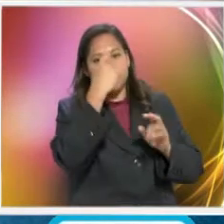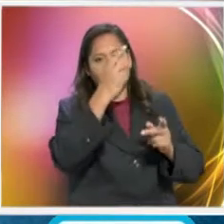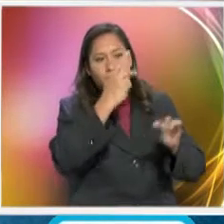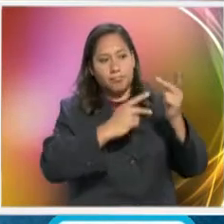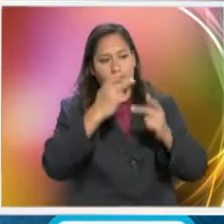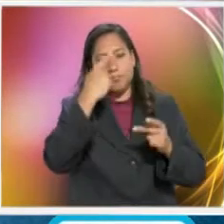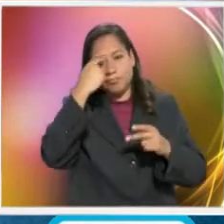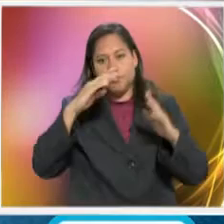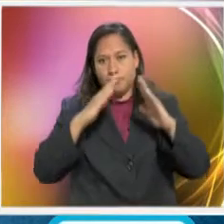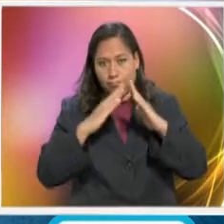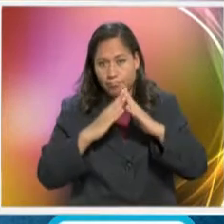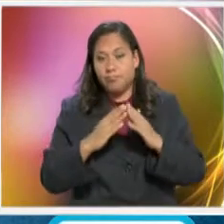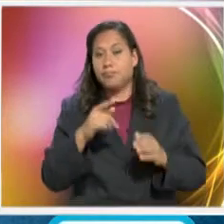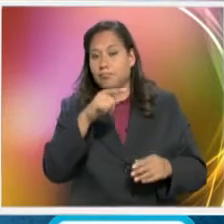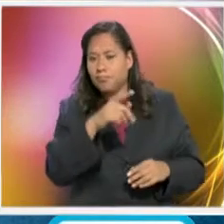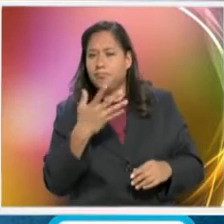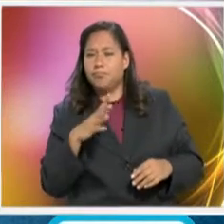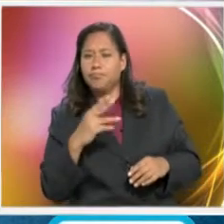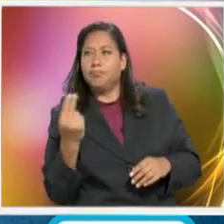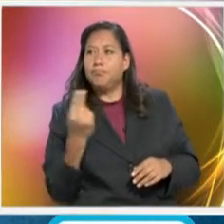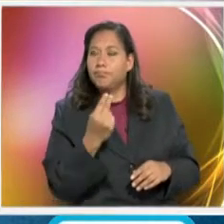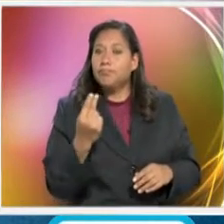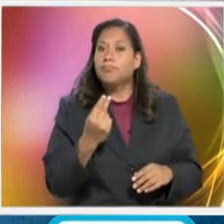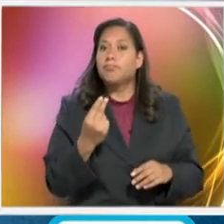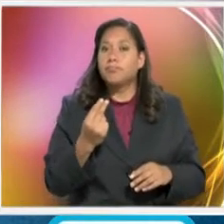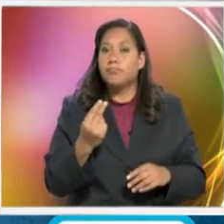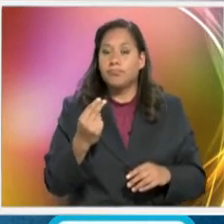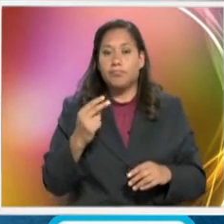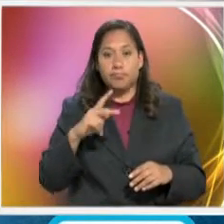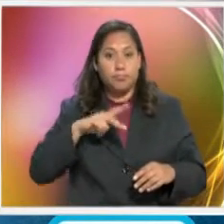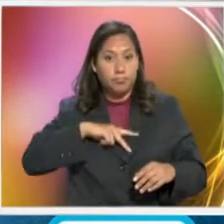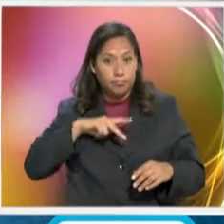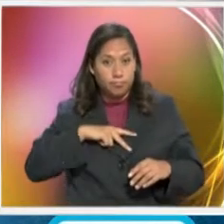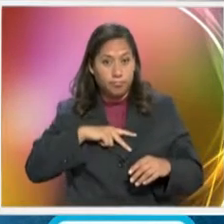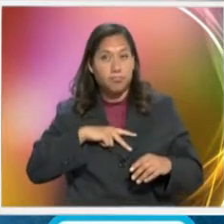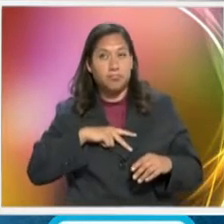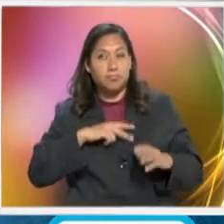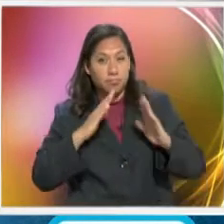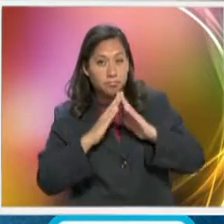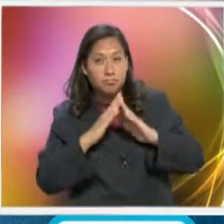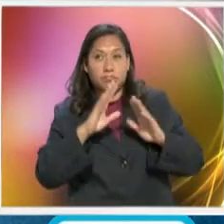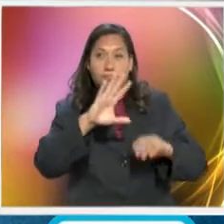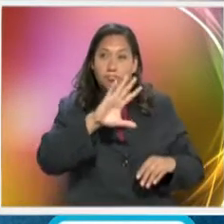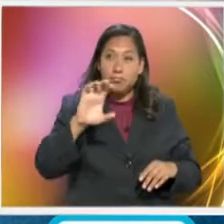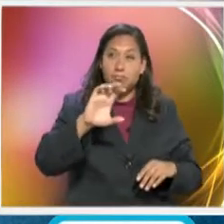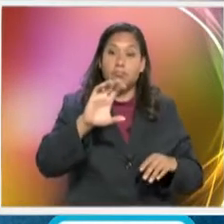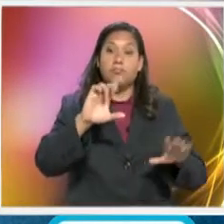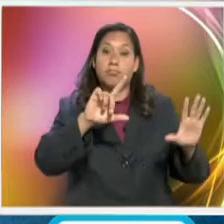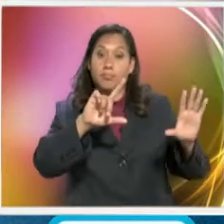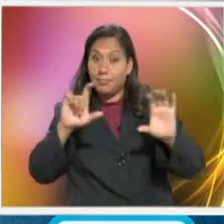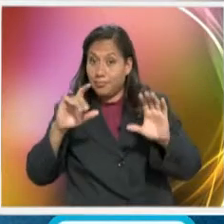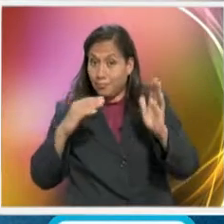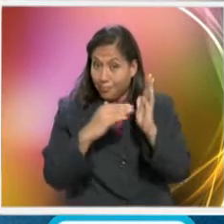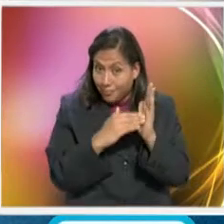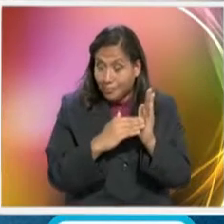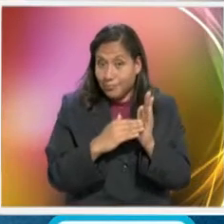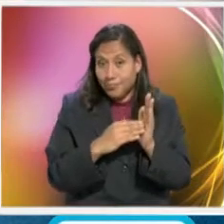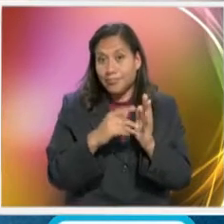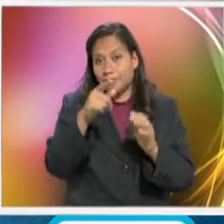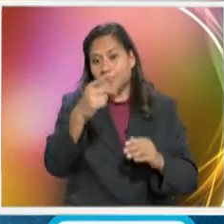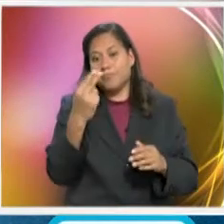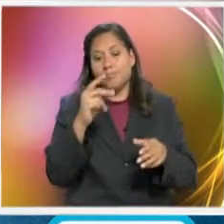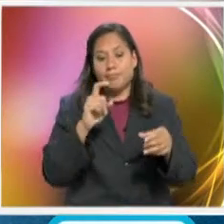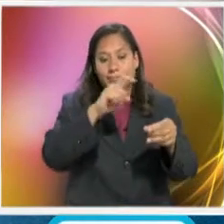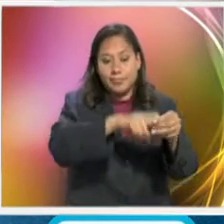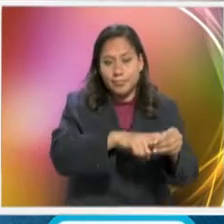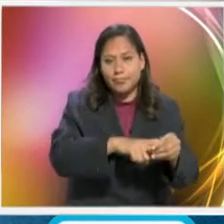Muy bien. Entonces ahí más o menos vas a necesitar de una propiedad, si quieres una propiedad entre 500 y 700 mil pesos, Sí. igualmente necesitas un